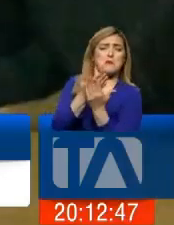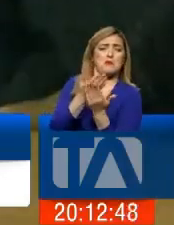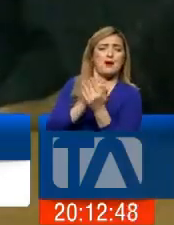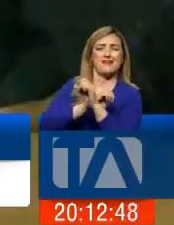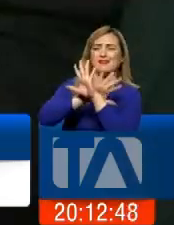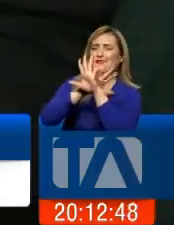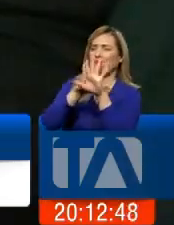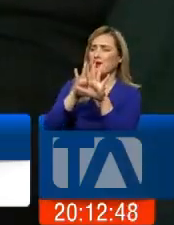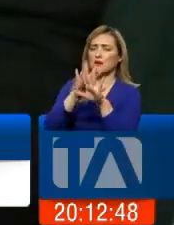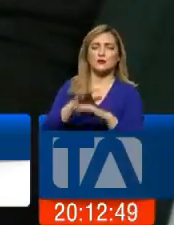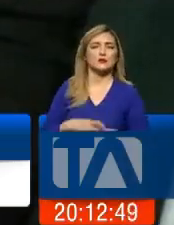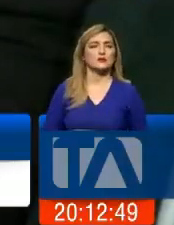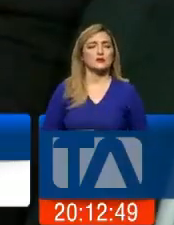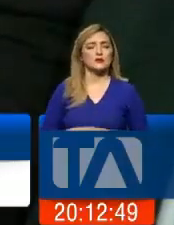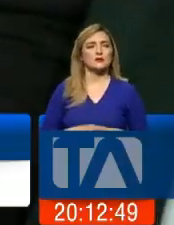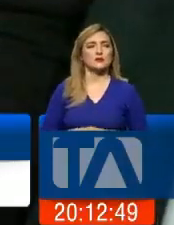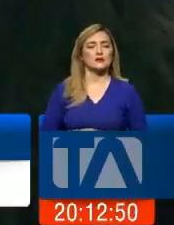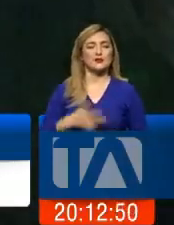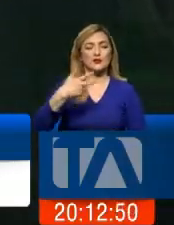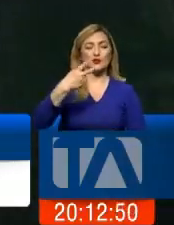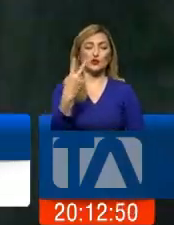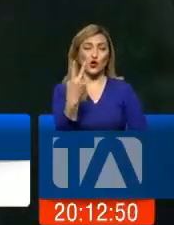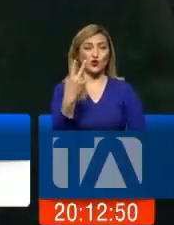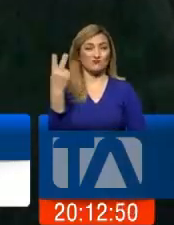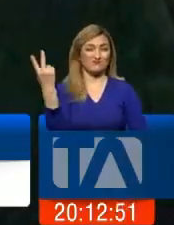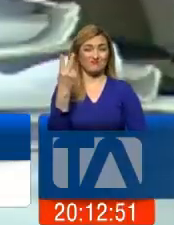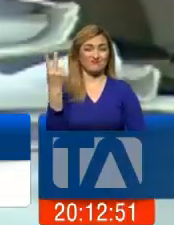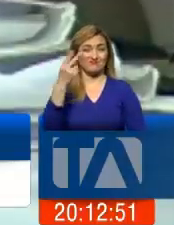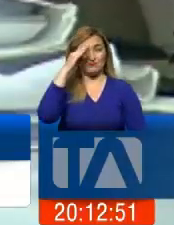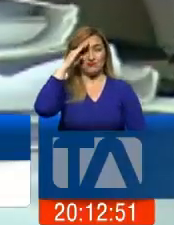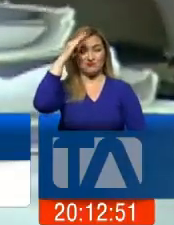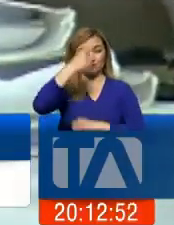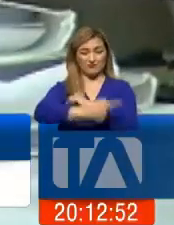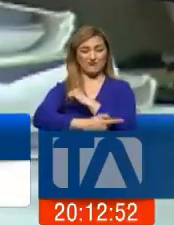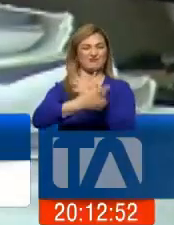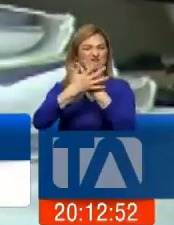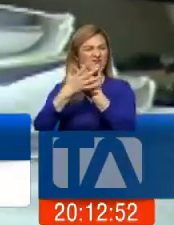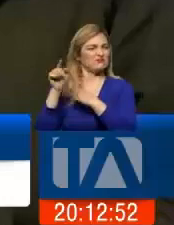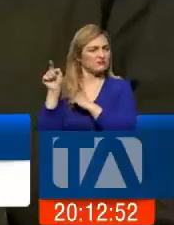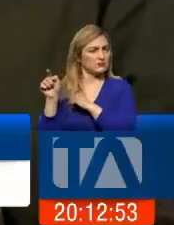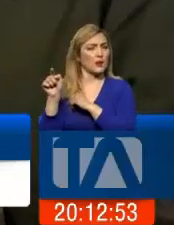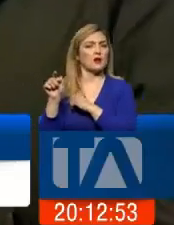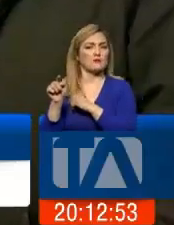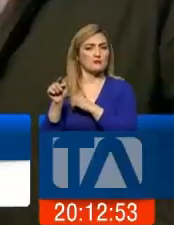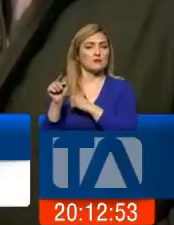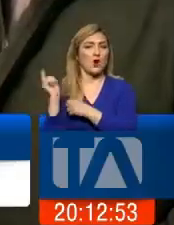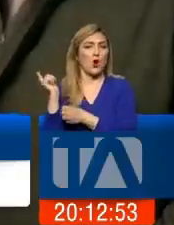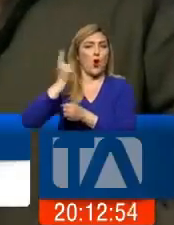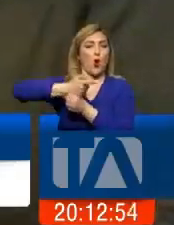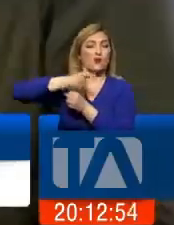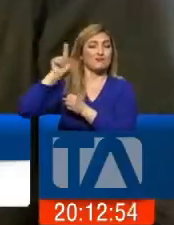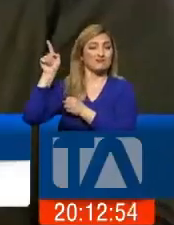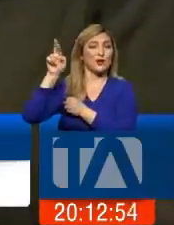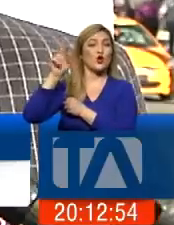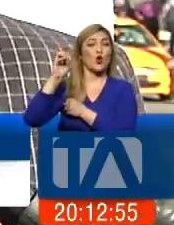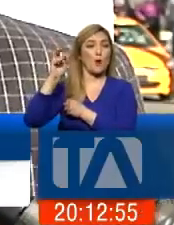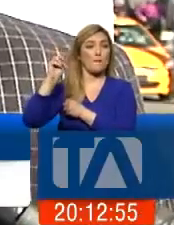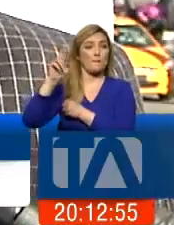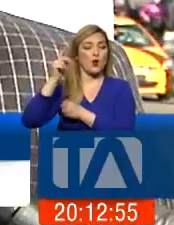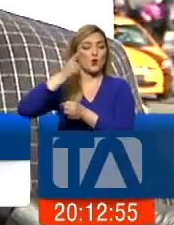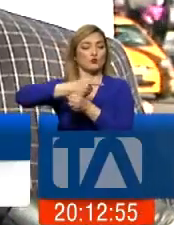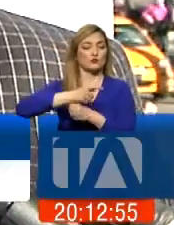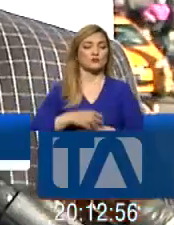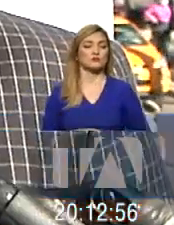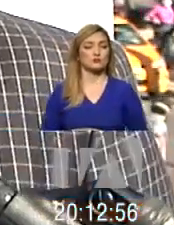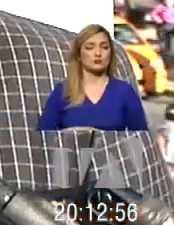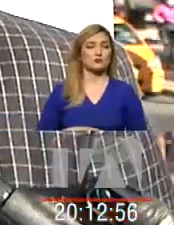que los agentes de inteligencia Raúl Chicaiza y Diana Falcón, condenados por este caso, actuaron bajo el mando directo de Romero. Tenemos más